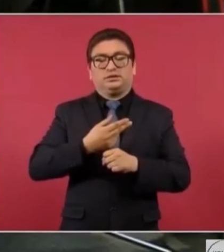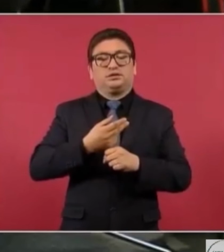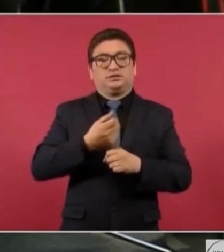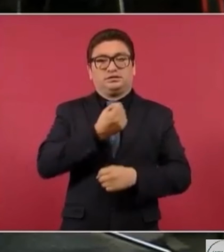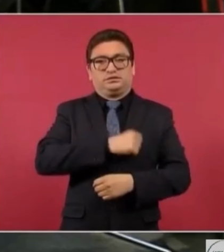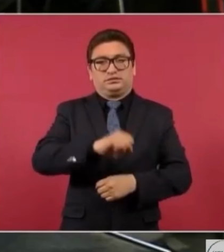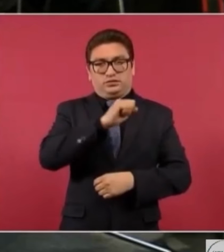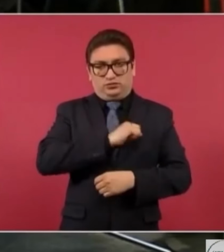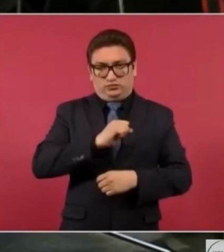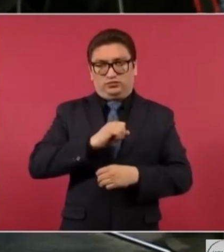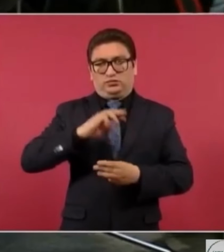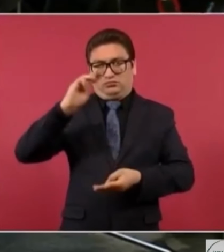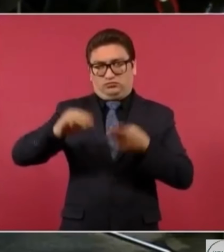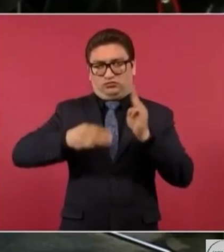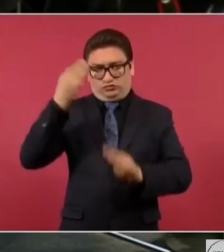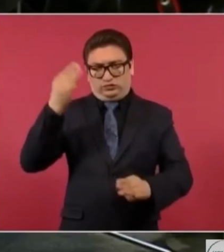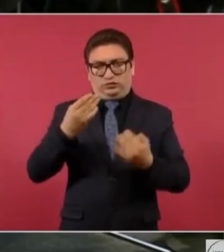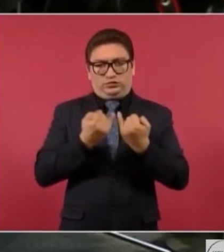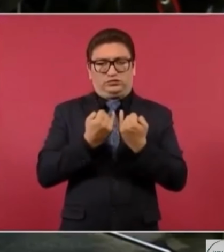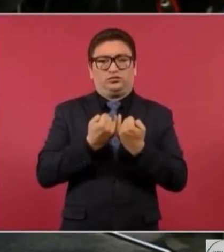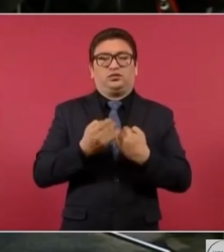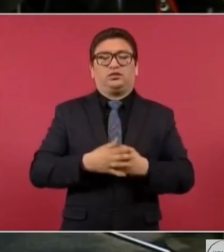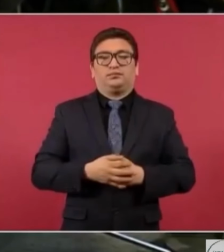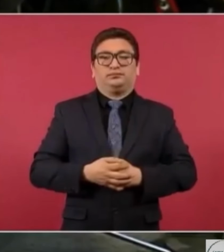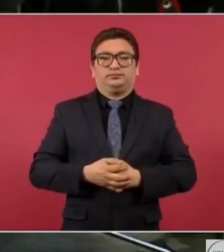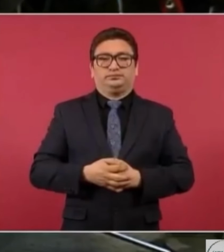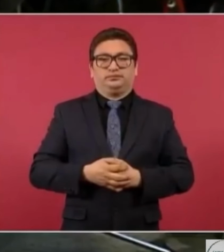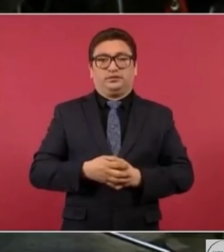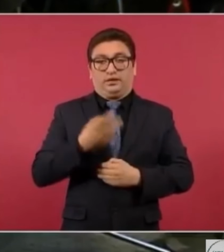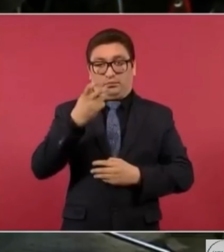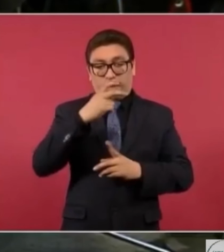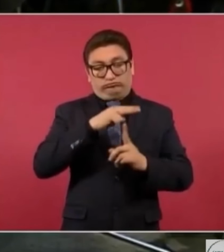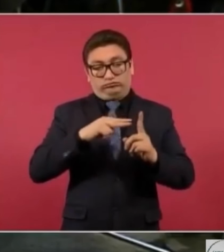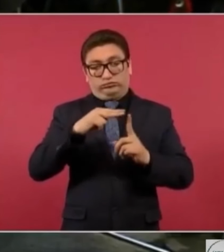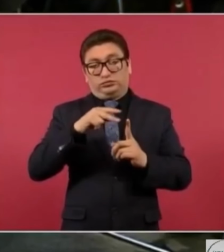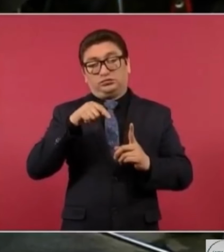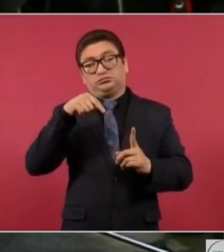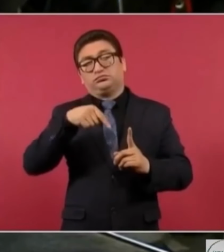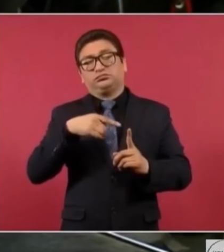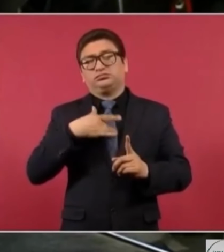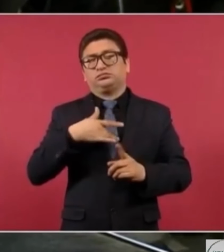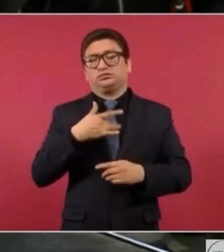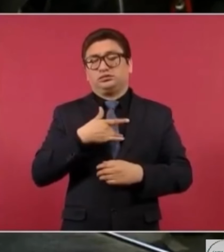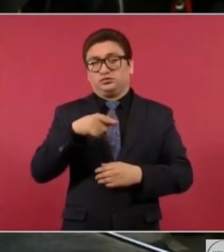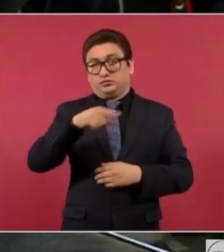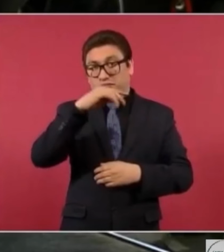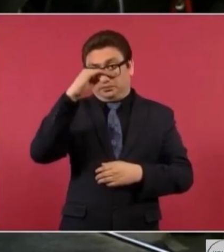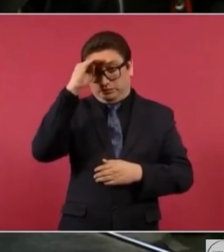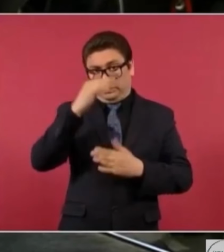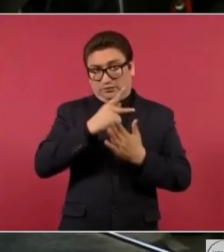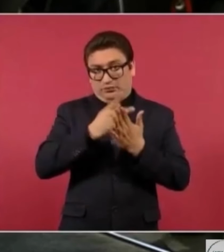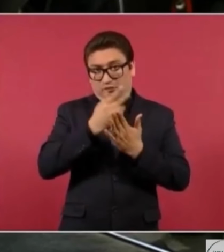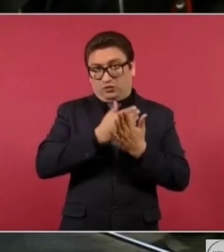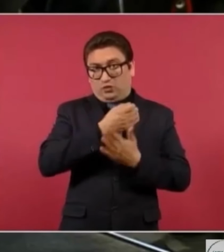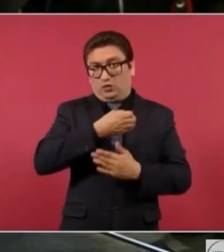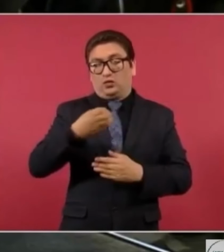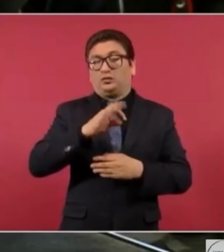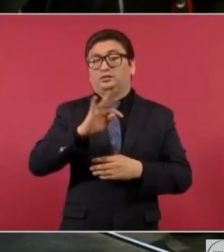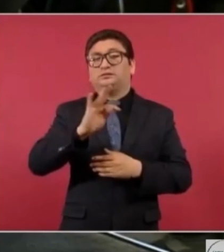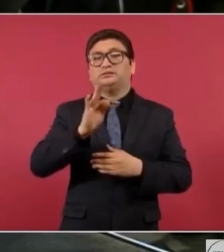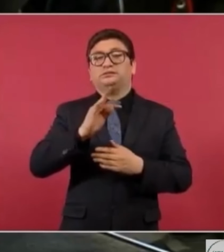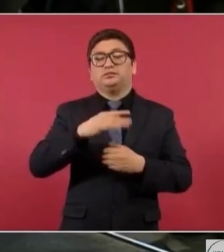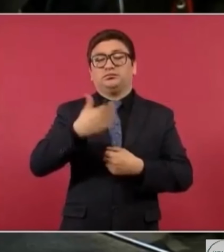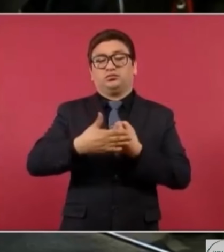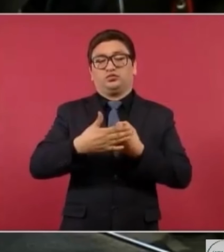mundial. En esta perspectiva, ¿se tiene planificado ya que a partir